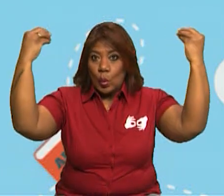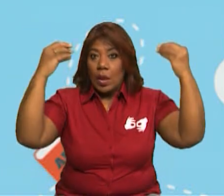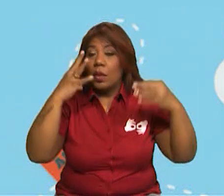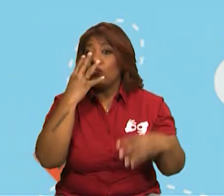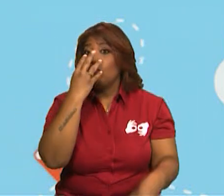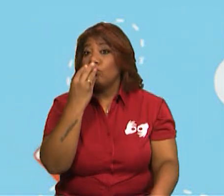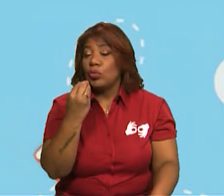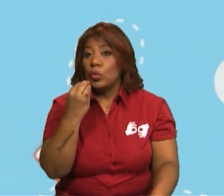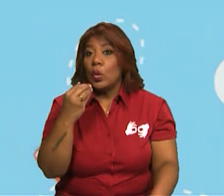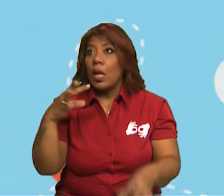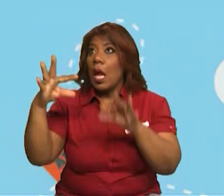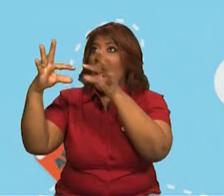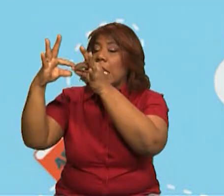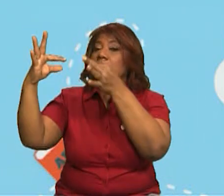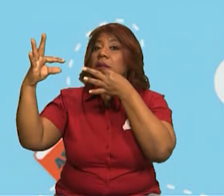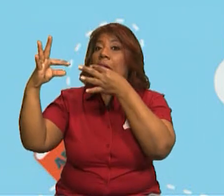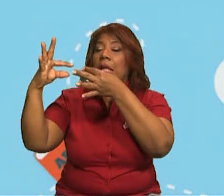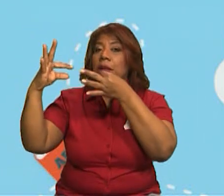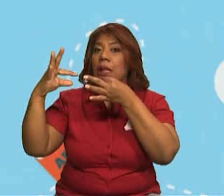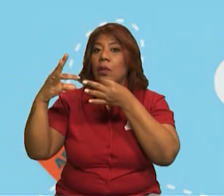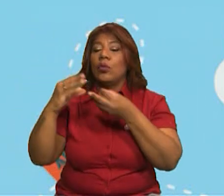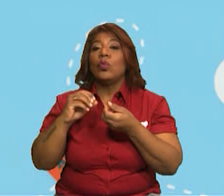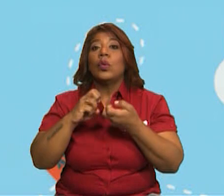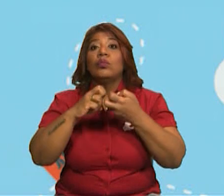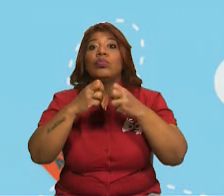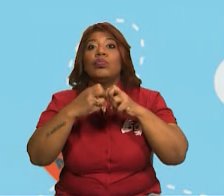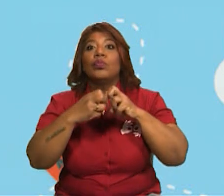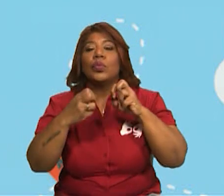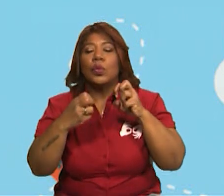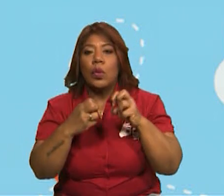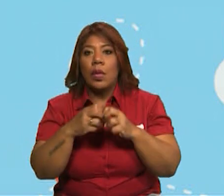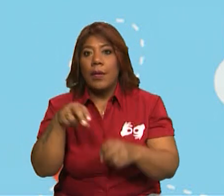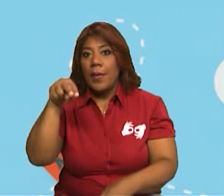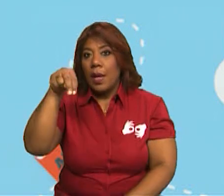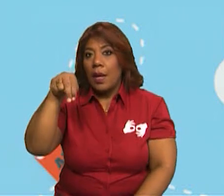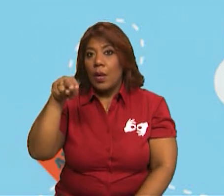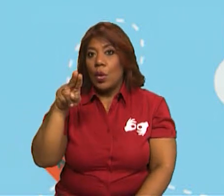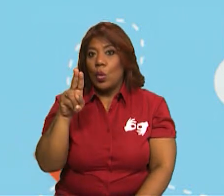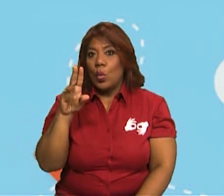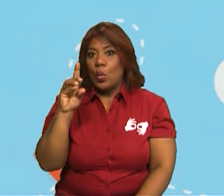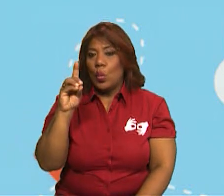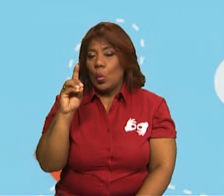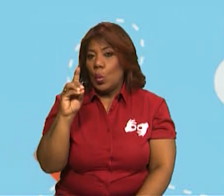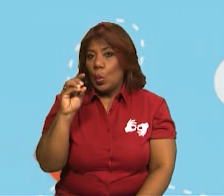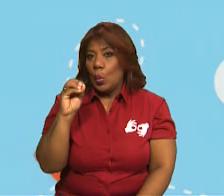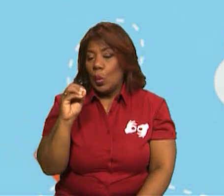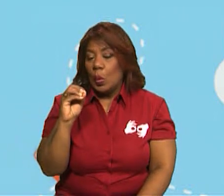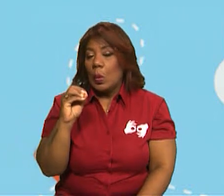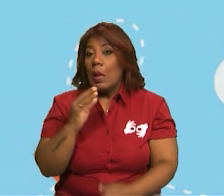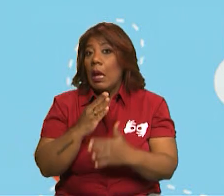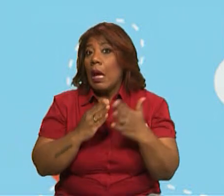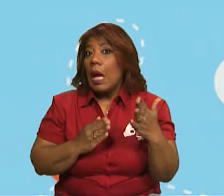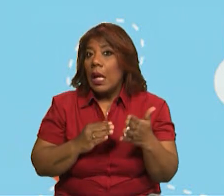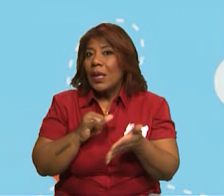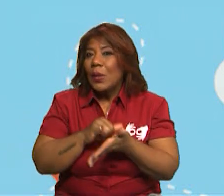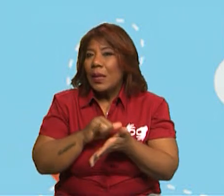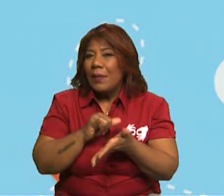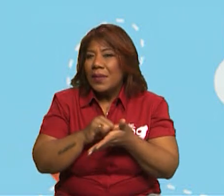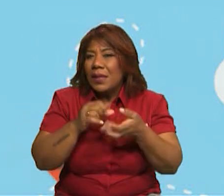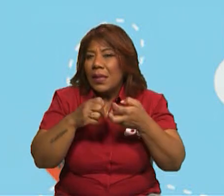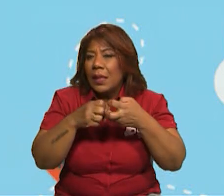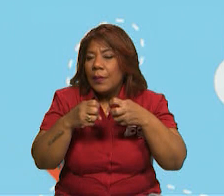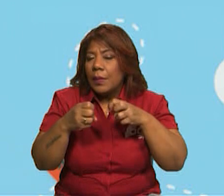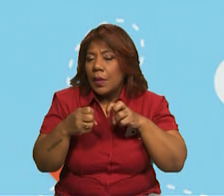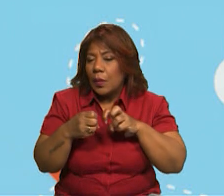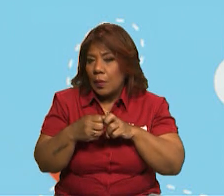El nudo, se describe la situación o el conflicto que se debe resolver. Puede ser un desafío o una oportunidad.